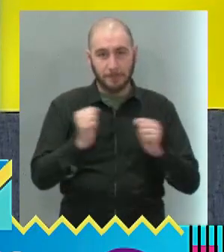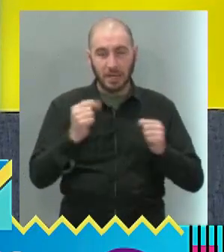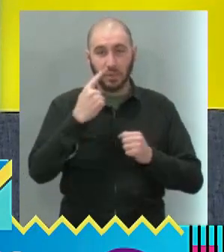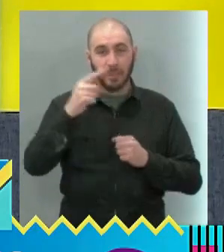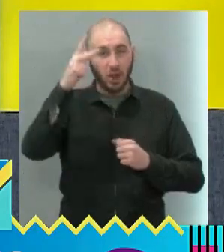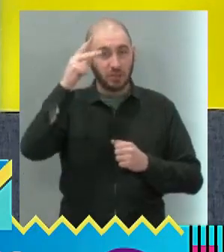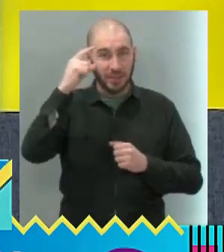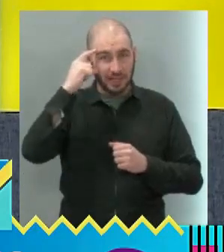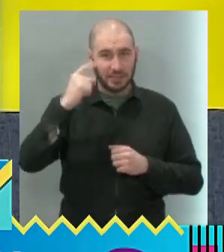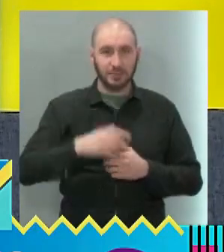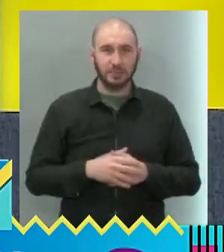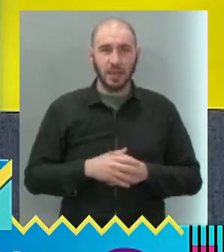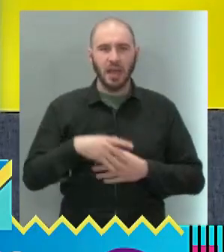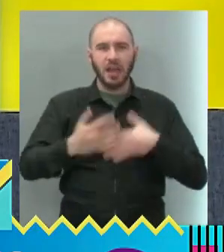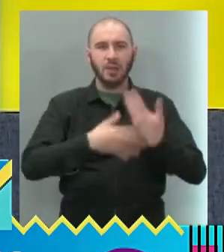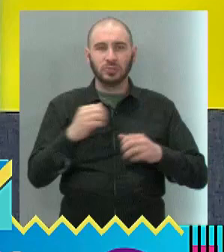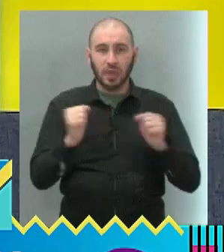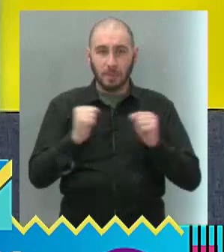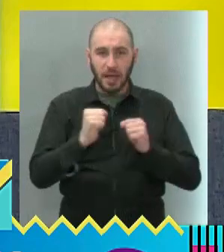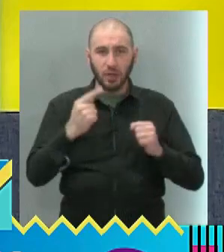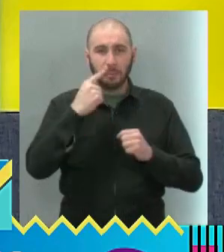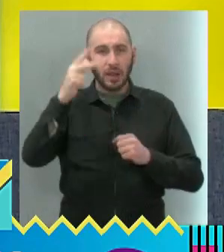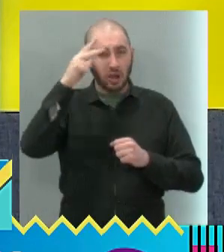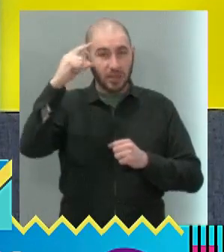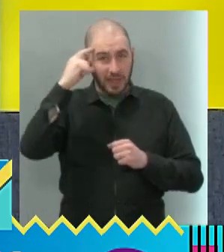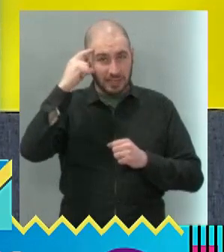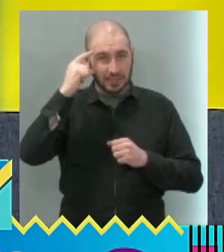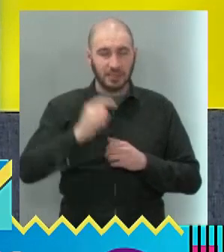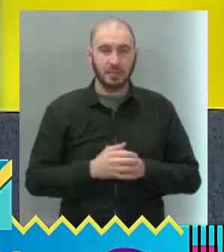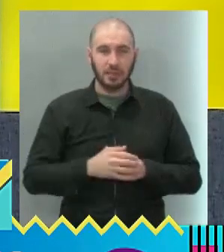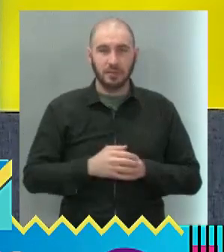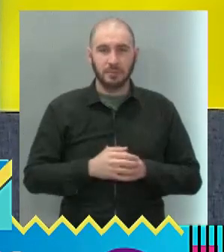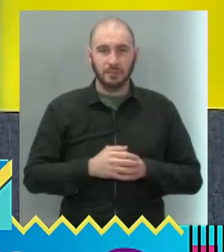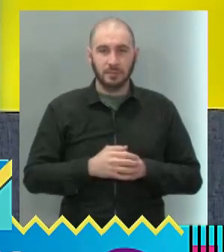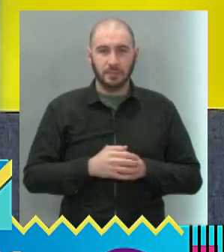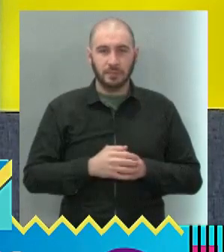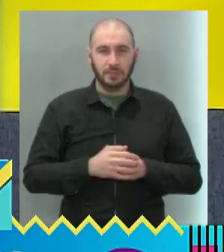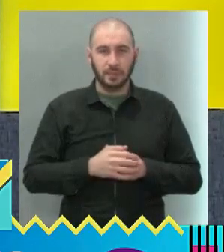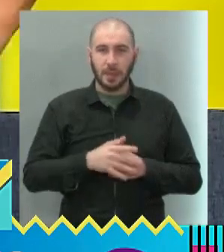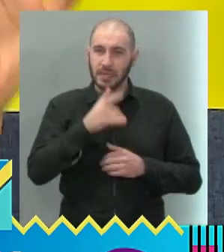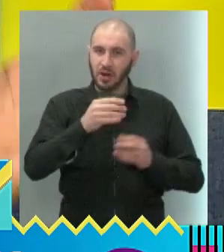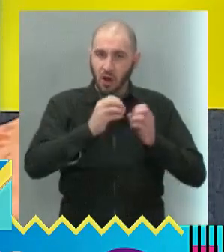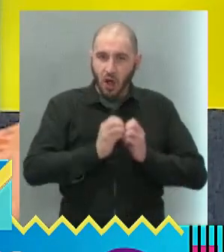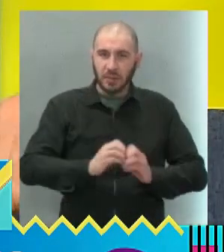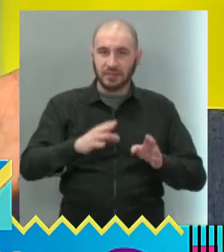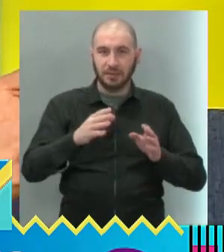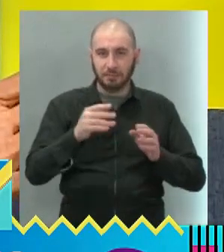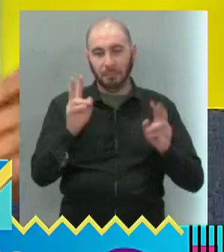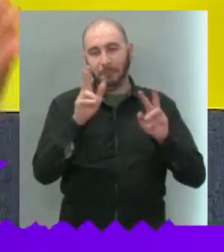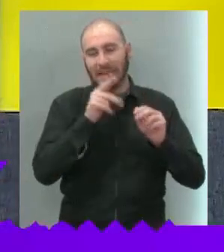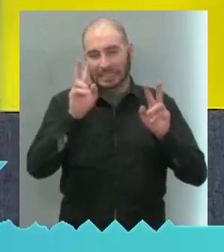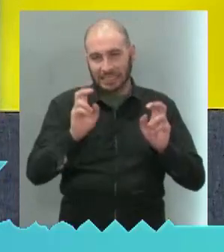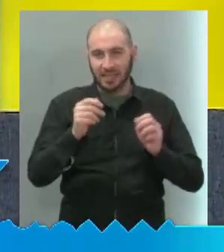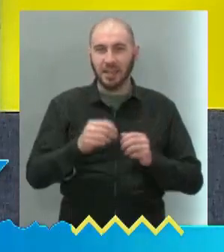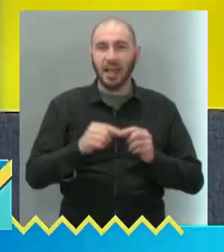de 1810. La Revolución de Mayo de 1810 se la considera como el inicio, vamos a poner entre comillas,